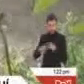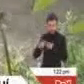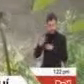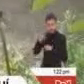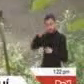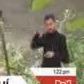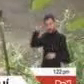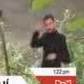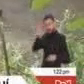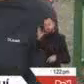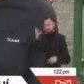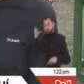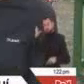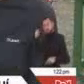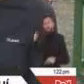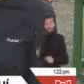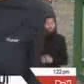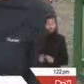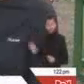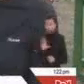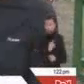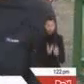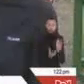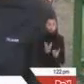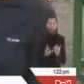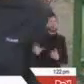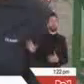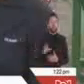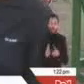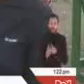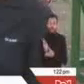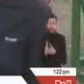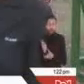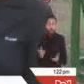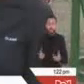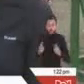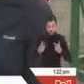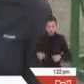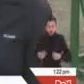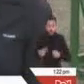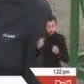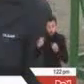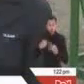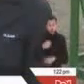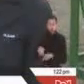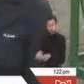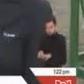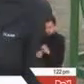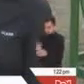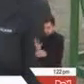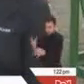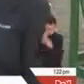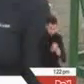Enni es una de ellas. Sí, porque todos los sembramos en sotea, todas las verduras, hacemos las soteas y sembramos y con ellas es que preparamos los alimentos.